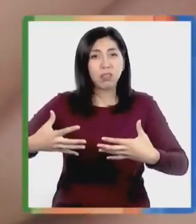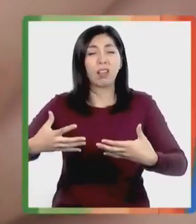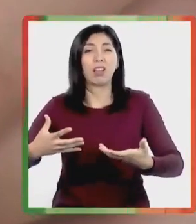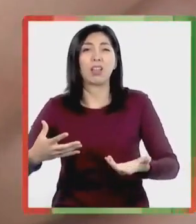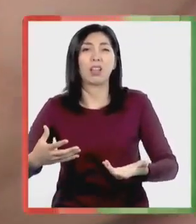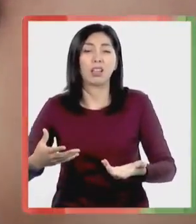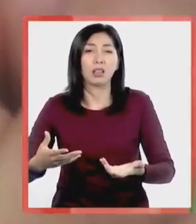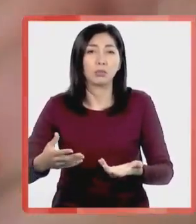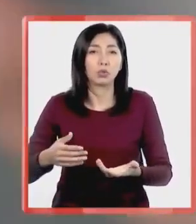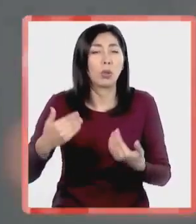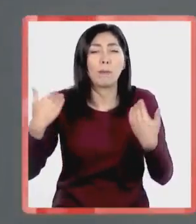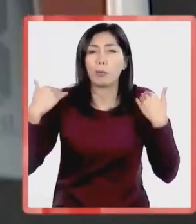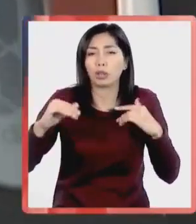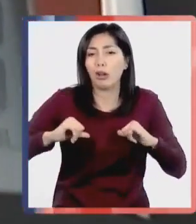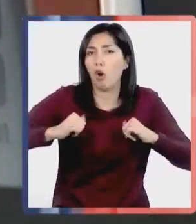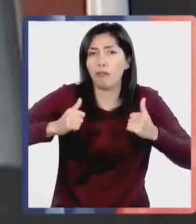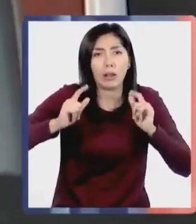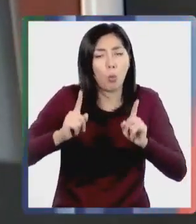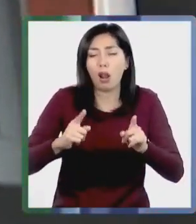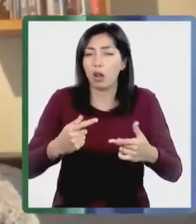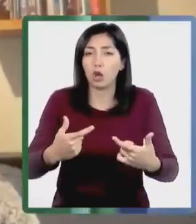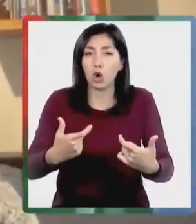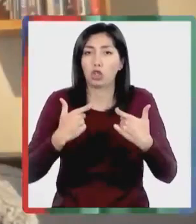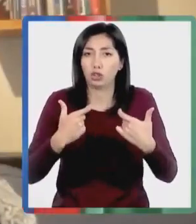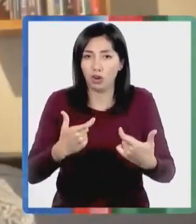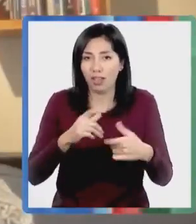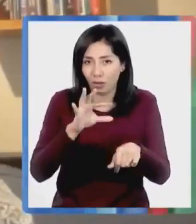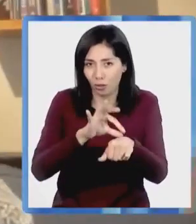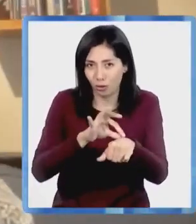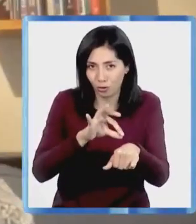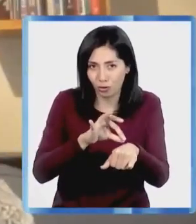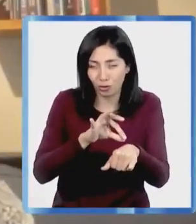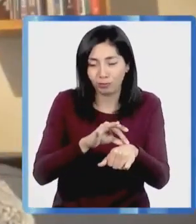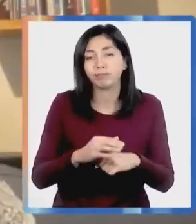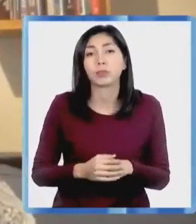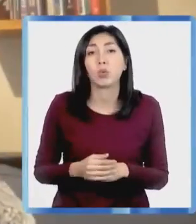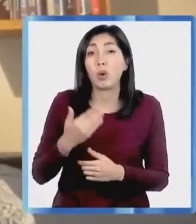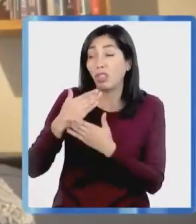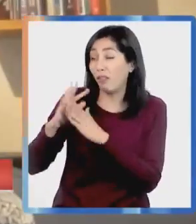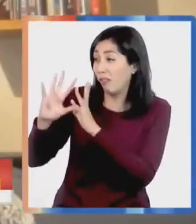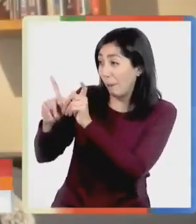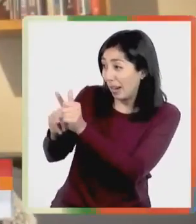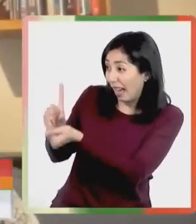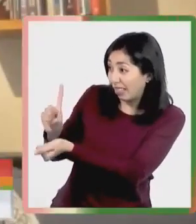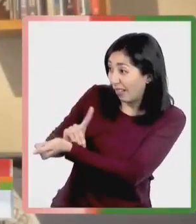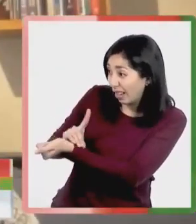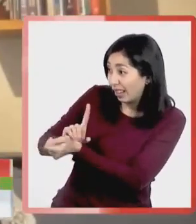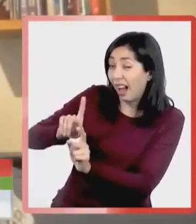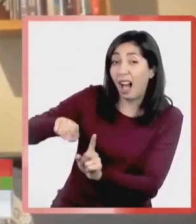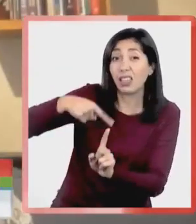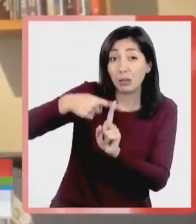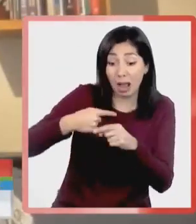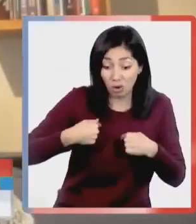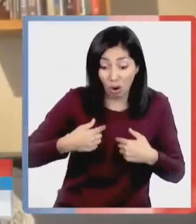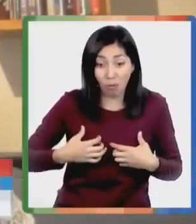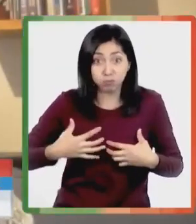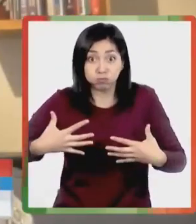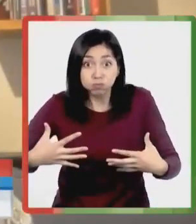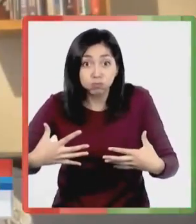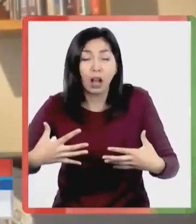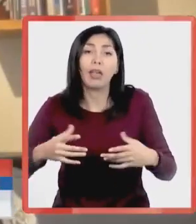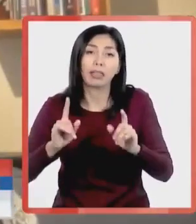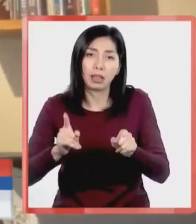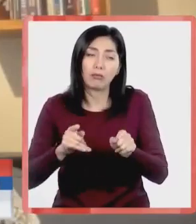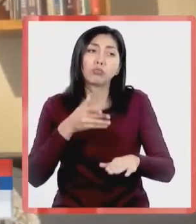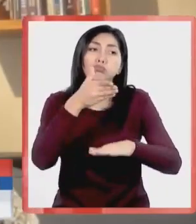ser, aunque se sea muy joven, ¿me entiendes? O sea, el antecedente familiar más este otro antecedente sobrepeso,